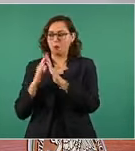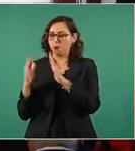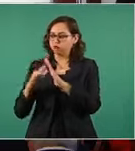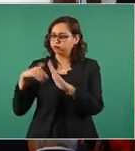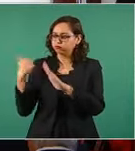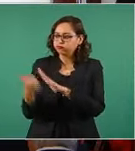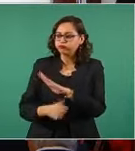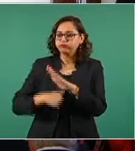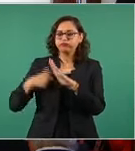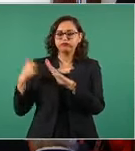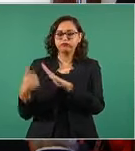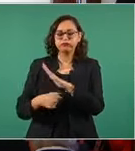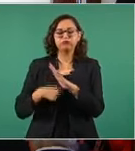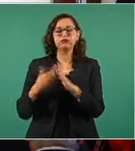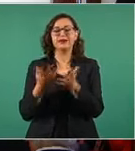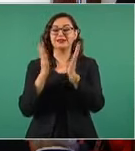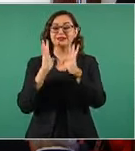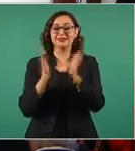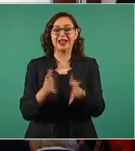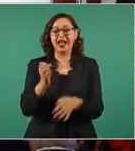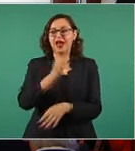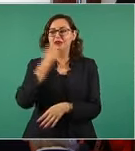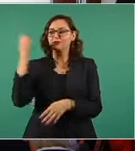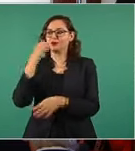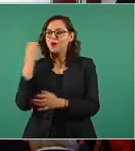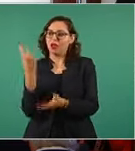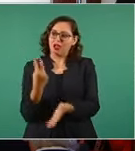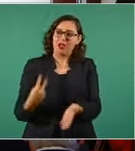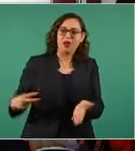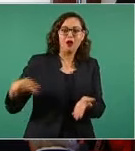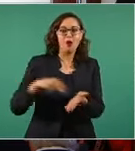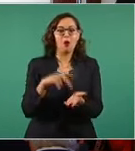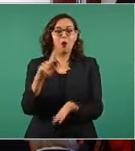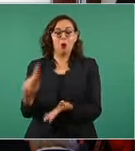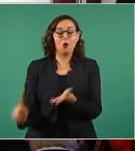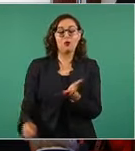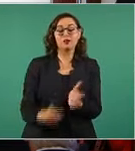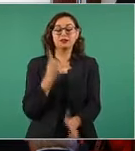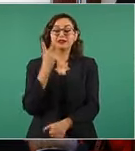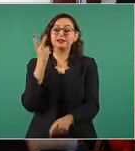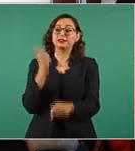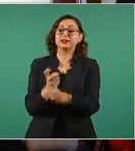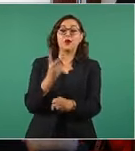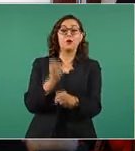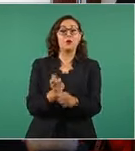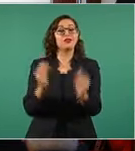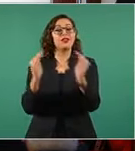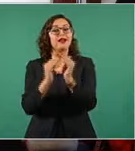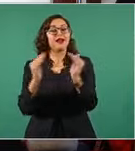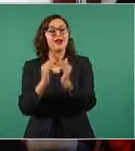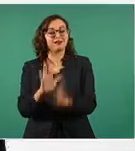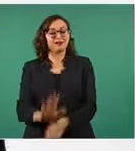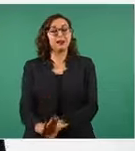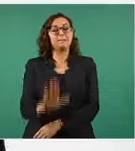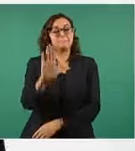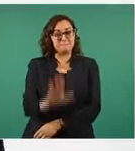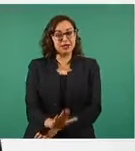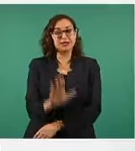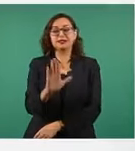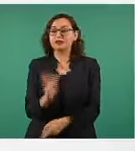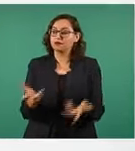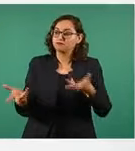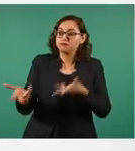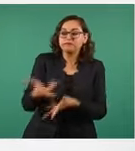escuela, que es su segundo hogar y el principal centro de convivencia para